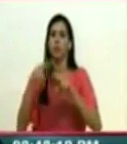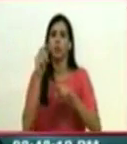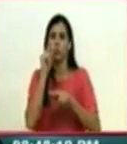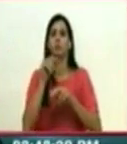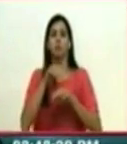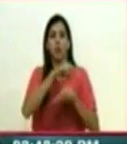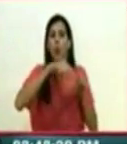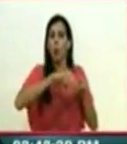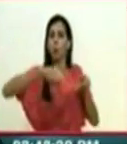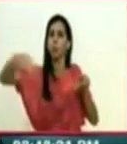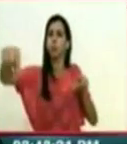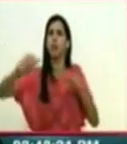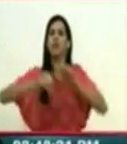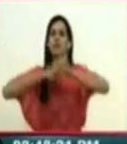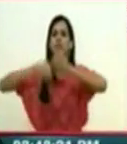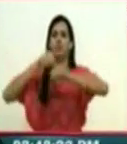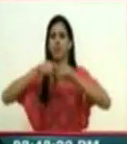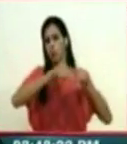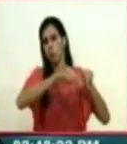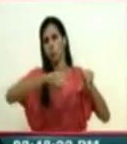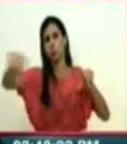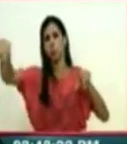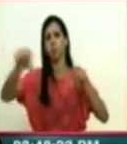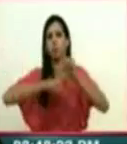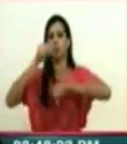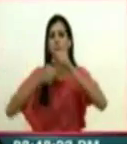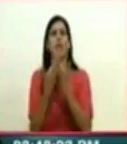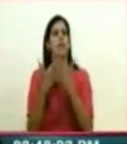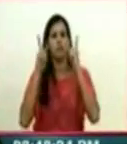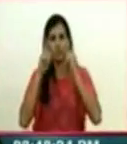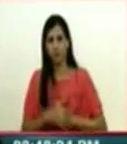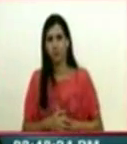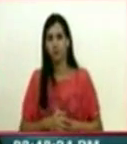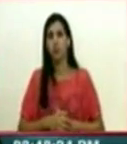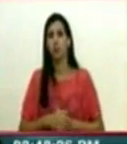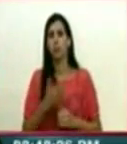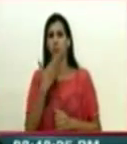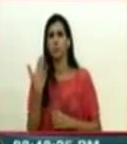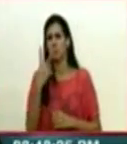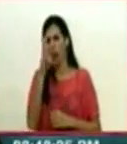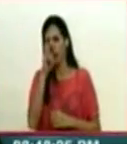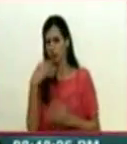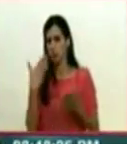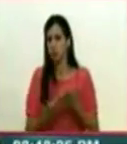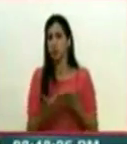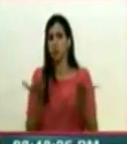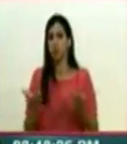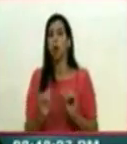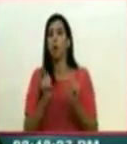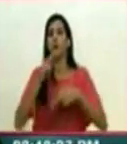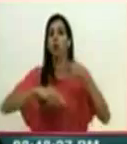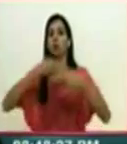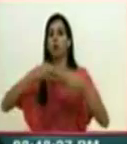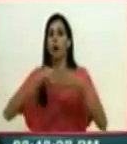niños puedan en la zona norte de la ciudad disfrutar del plan Caracas Rueda Libre. En los últimos 2 años se ha iniciado la construcción